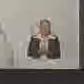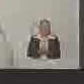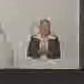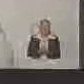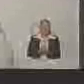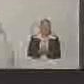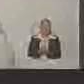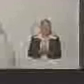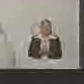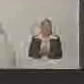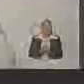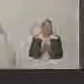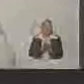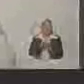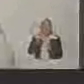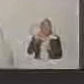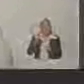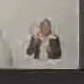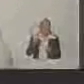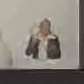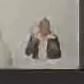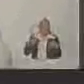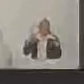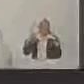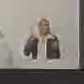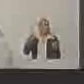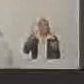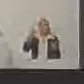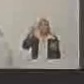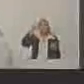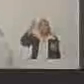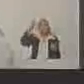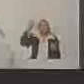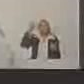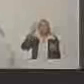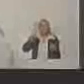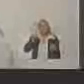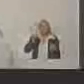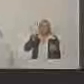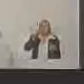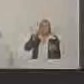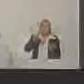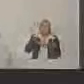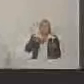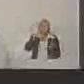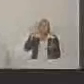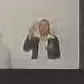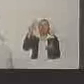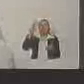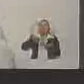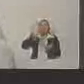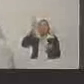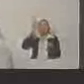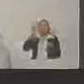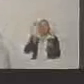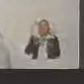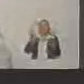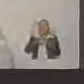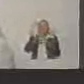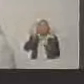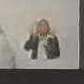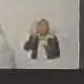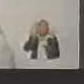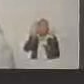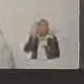creer en algo que simplemente son marcas. Esto no es una marca. Esto es una ciudadanía preocupada por el beneficio de